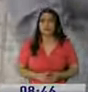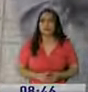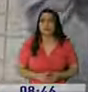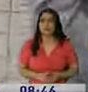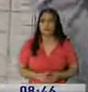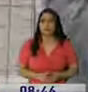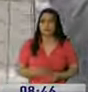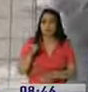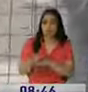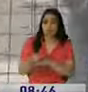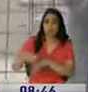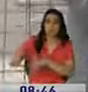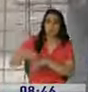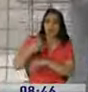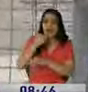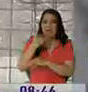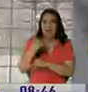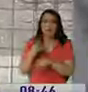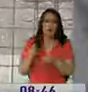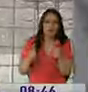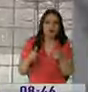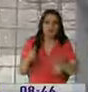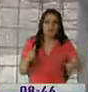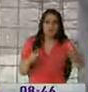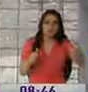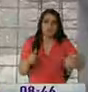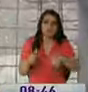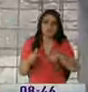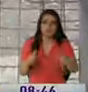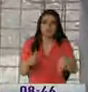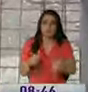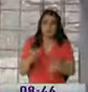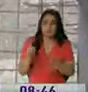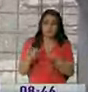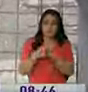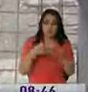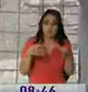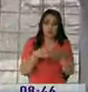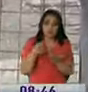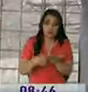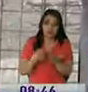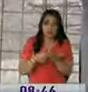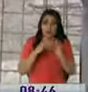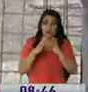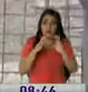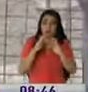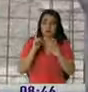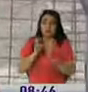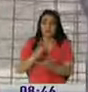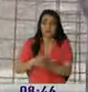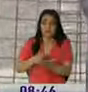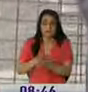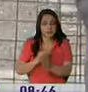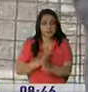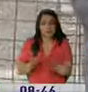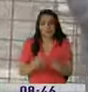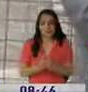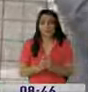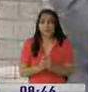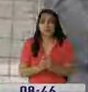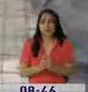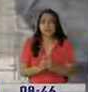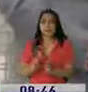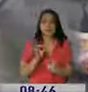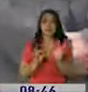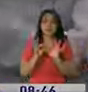de algún contraflujo, de alguna otra ruta alterna hasta que ustedes puedan conversar con la agencia? Tendríamos que analizarlo con la agencia nuevamente. Bien,